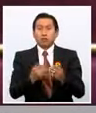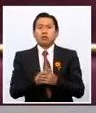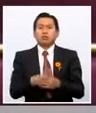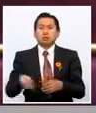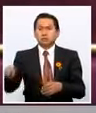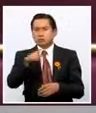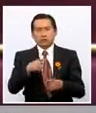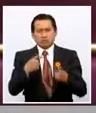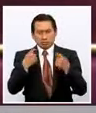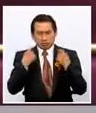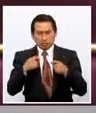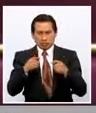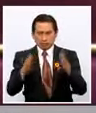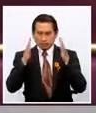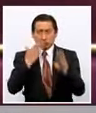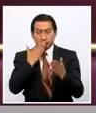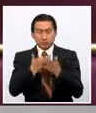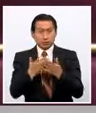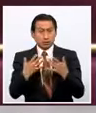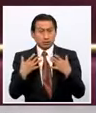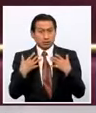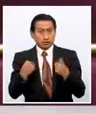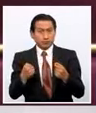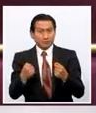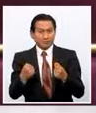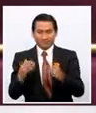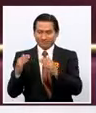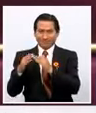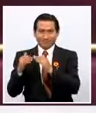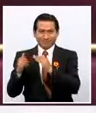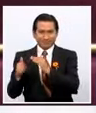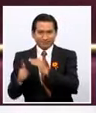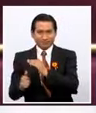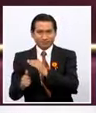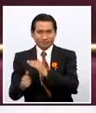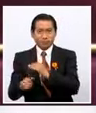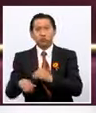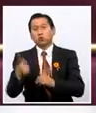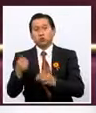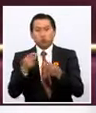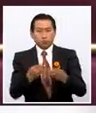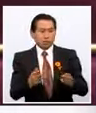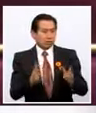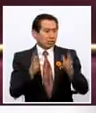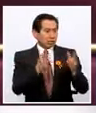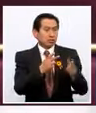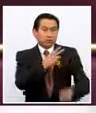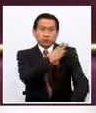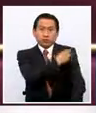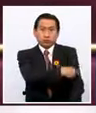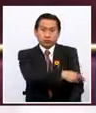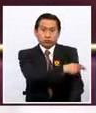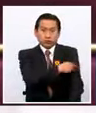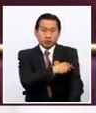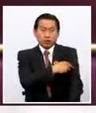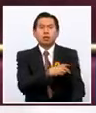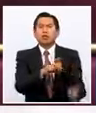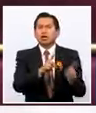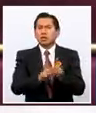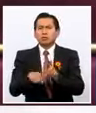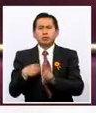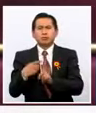a la salud tanto en la cuarentena como en el equipo equipamiento de hospitales también dedicamos